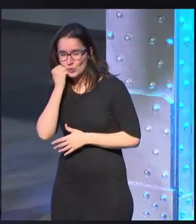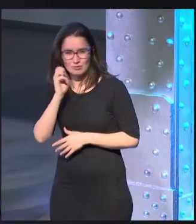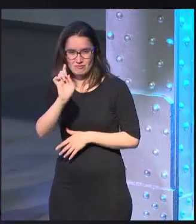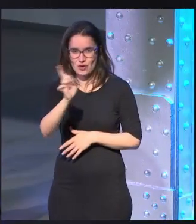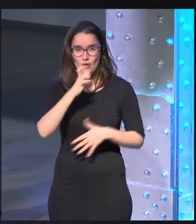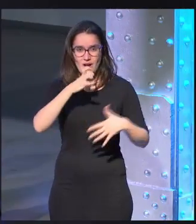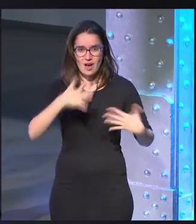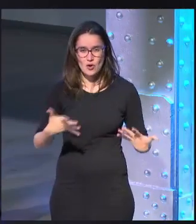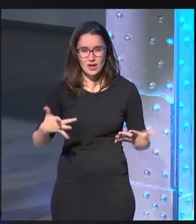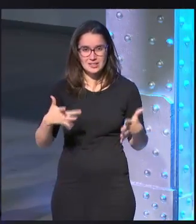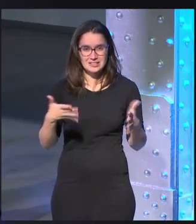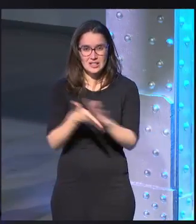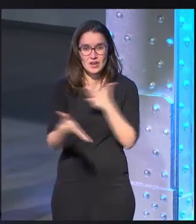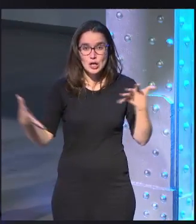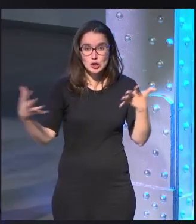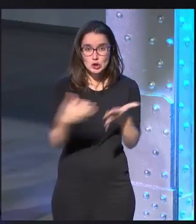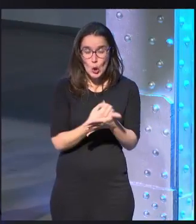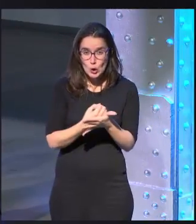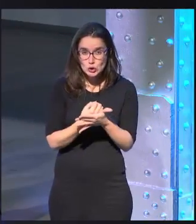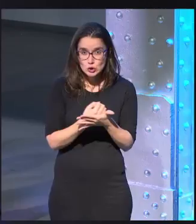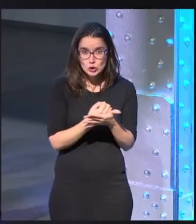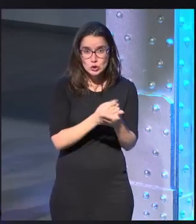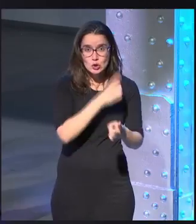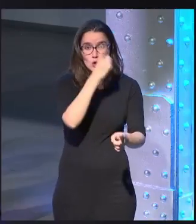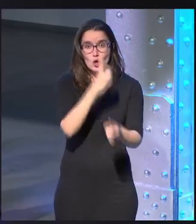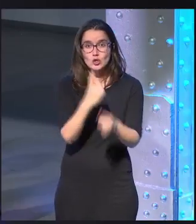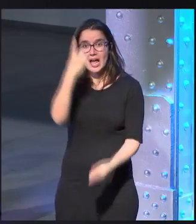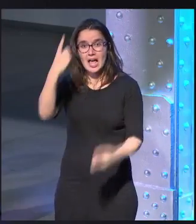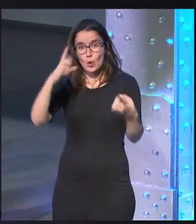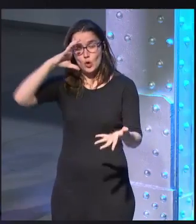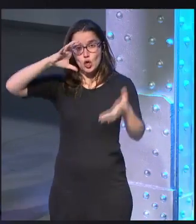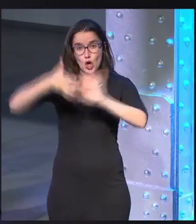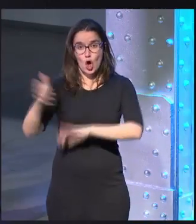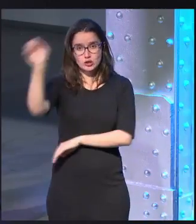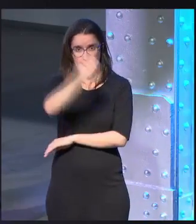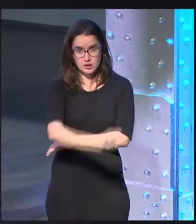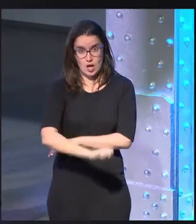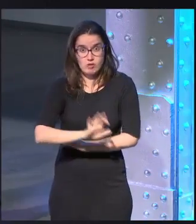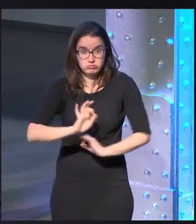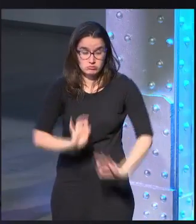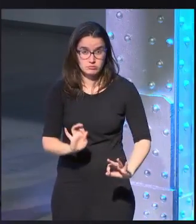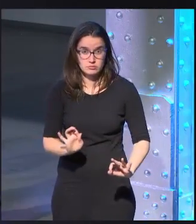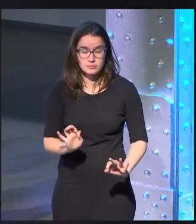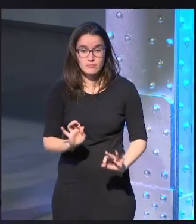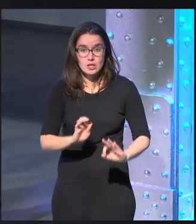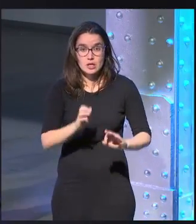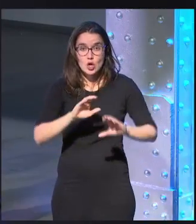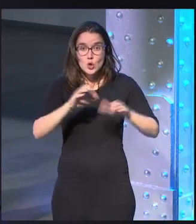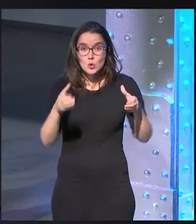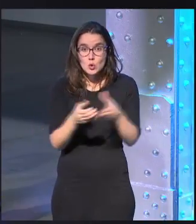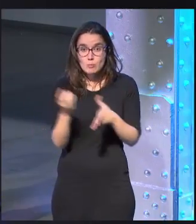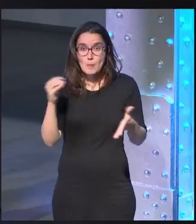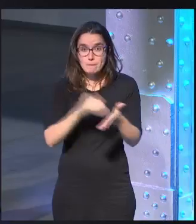es todos contra algunos locos de Asia. El millennial tiene un patrón, pues